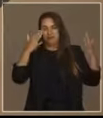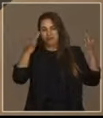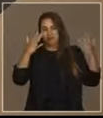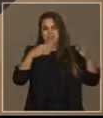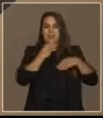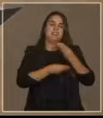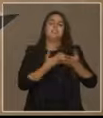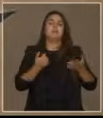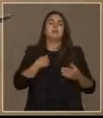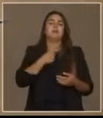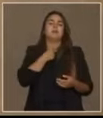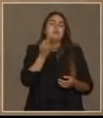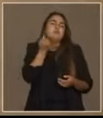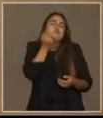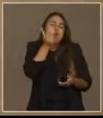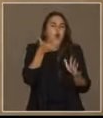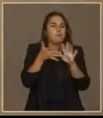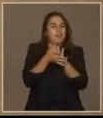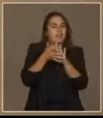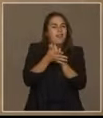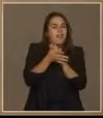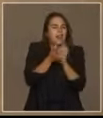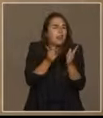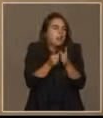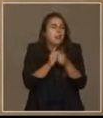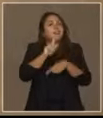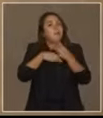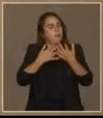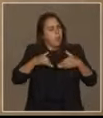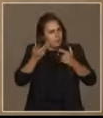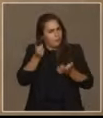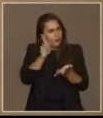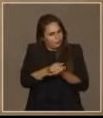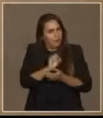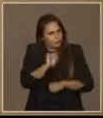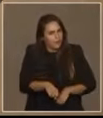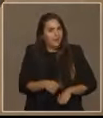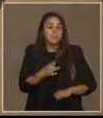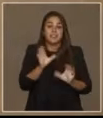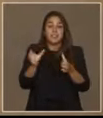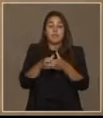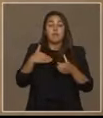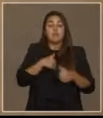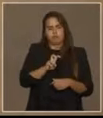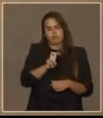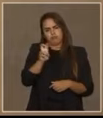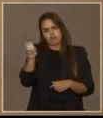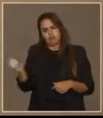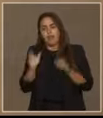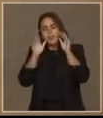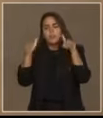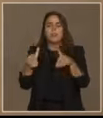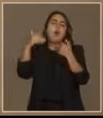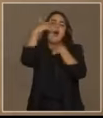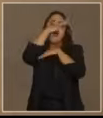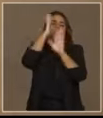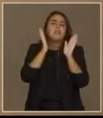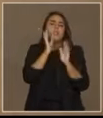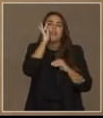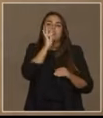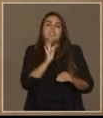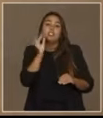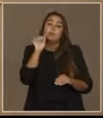pero me gustaría unas líneas simplemente y luego volvemos a aplaudir todo lo que queramos. Un equipo multidisciplinar dedicado a la atención del